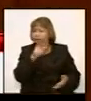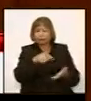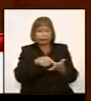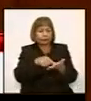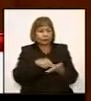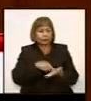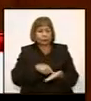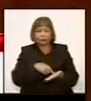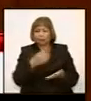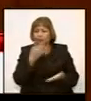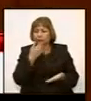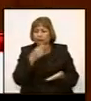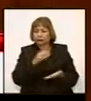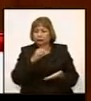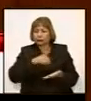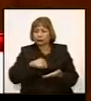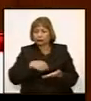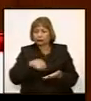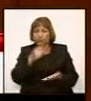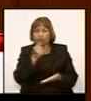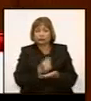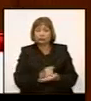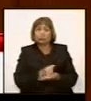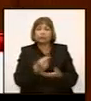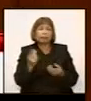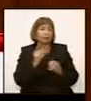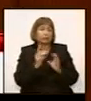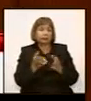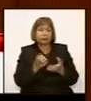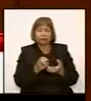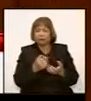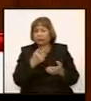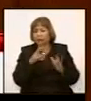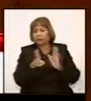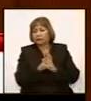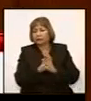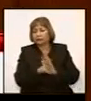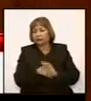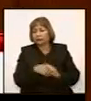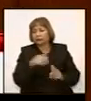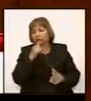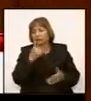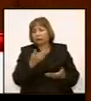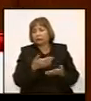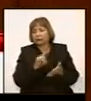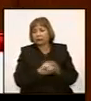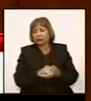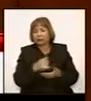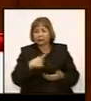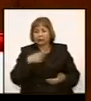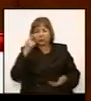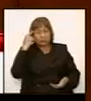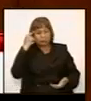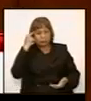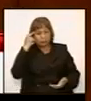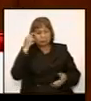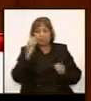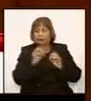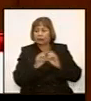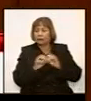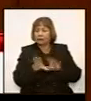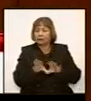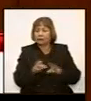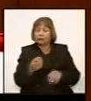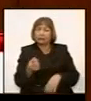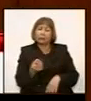a alguien a firmar ese contrato notarial si no lo quiere, es voluntario. Así que, presidente, yo creo que ese tema es clarísimo y